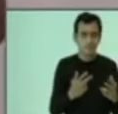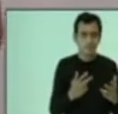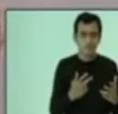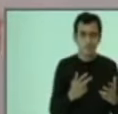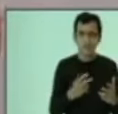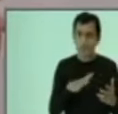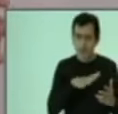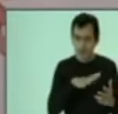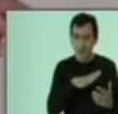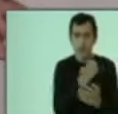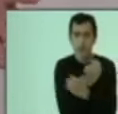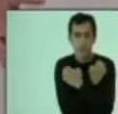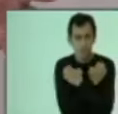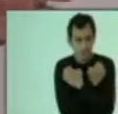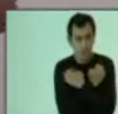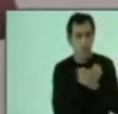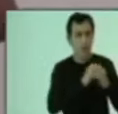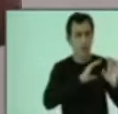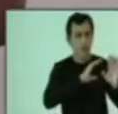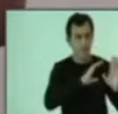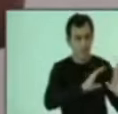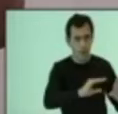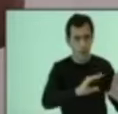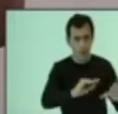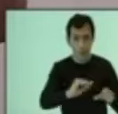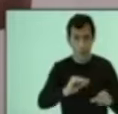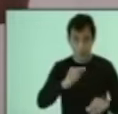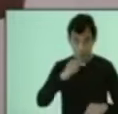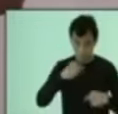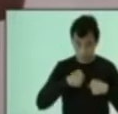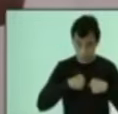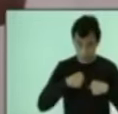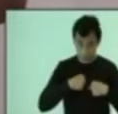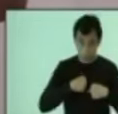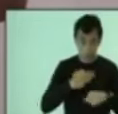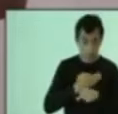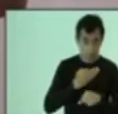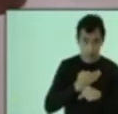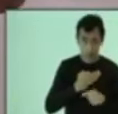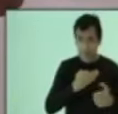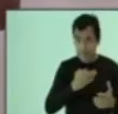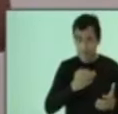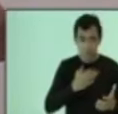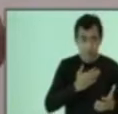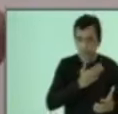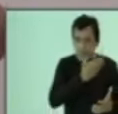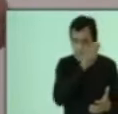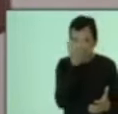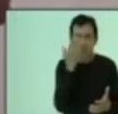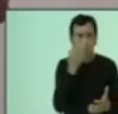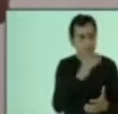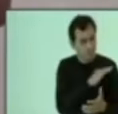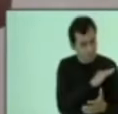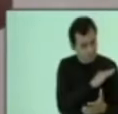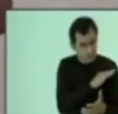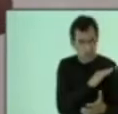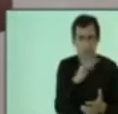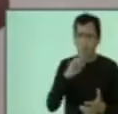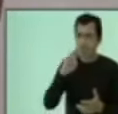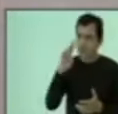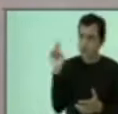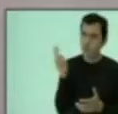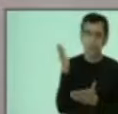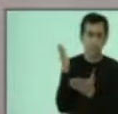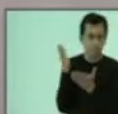darles la educación. Y para mí no es nada del otro mundo poder gestionar una universidad o